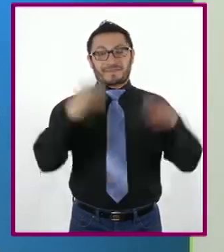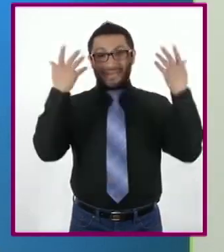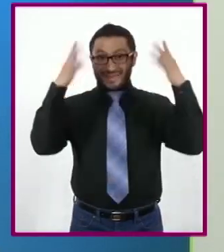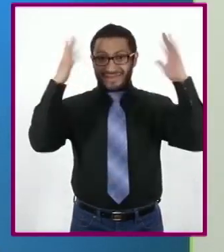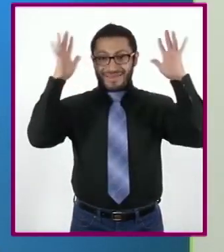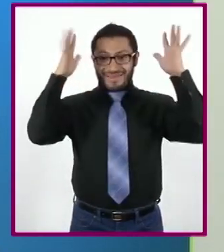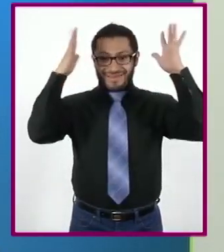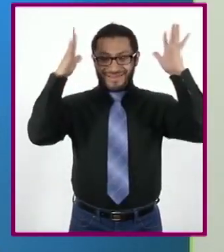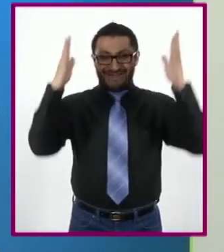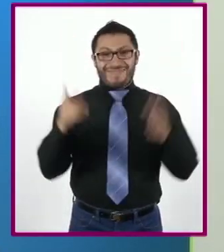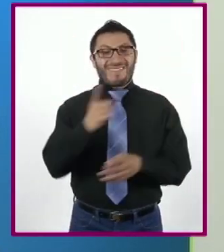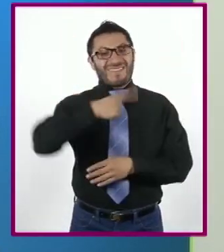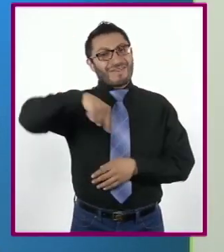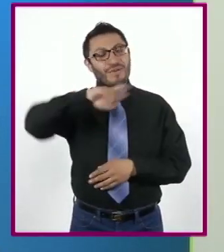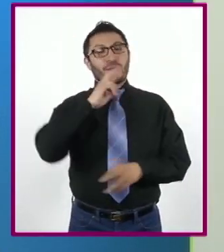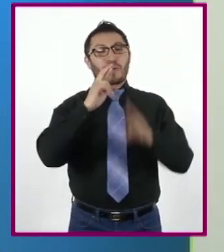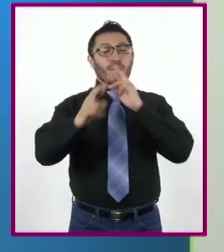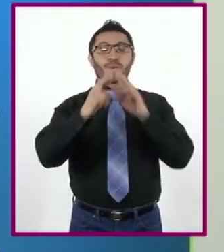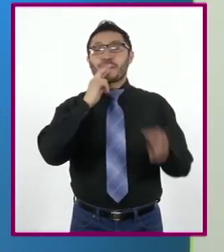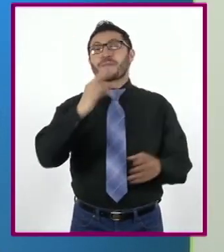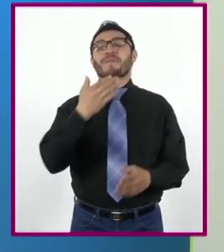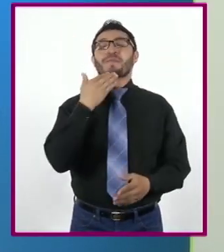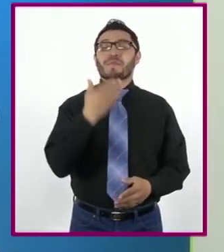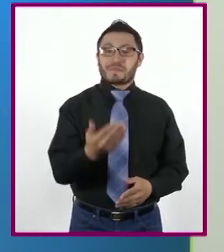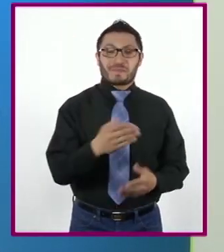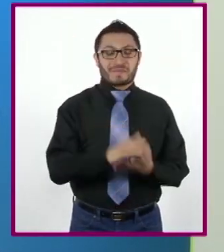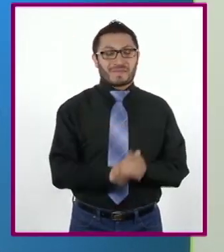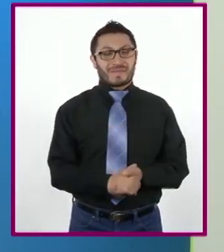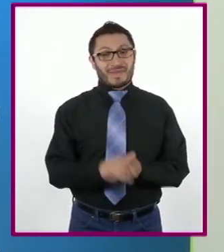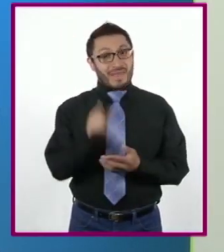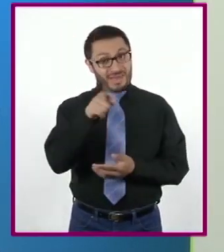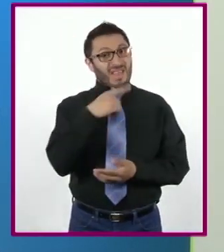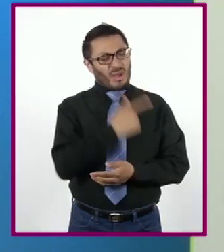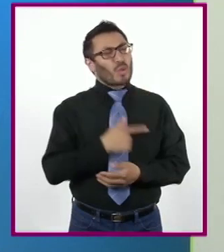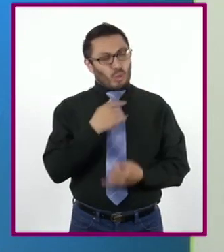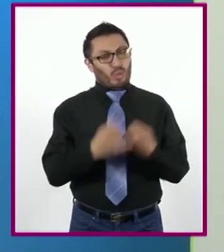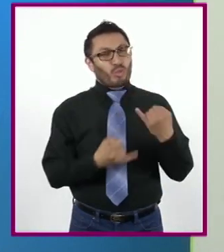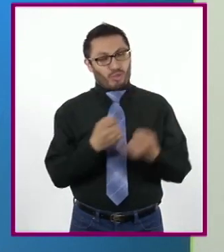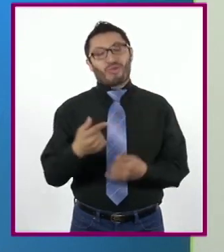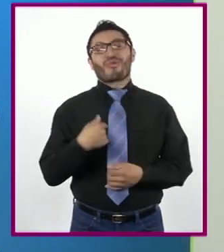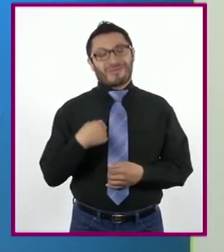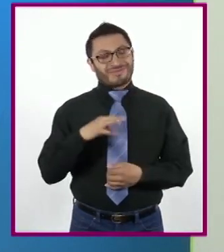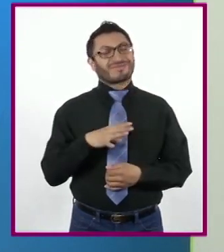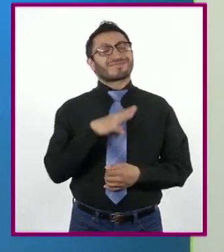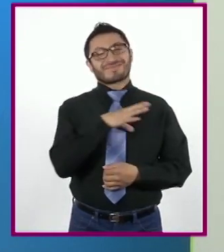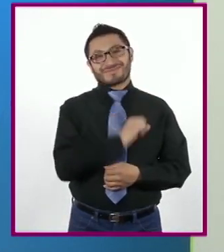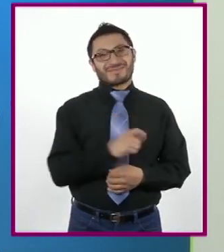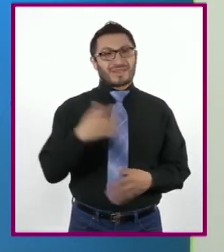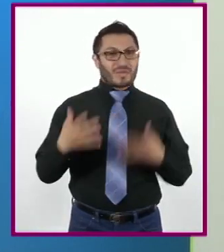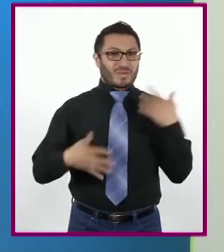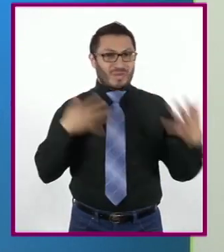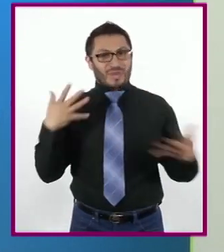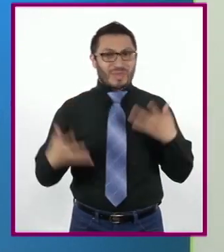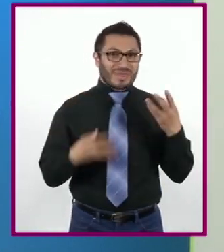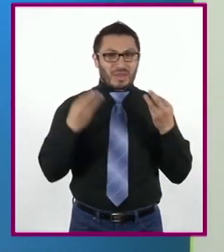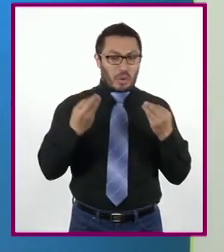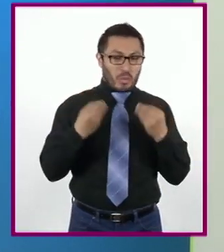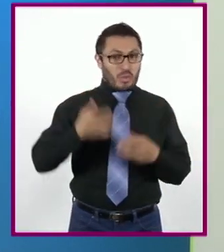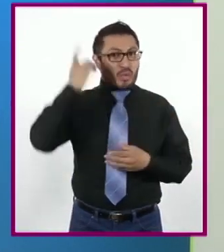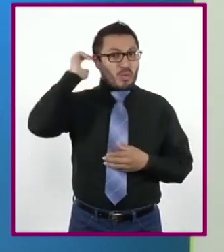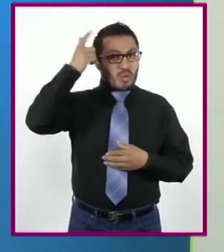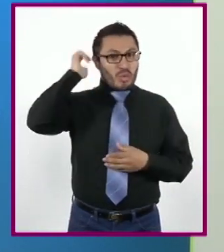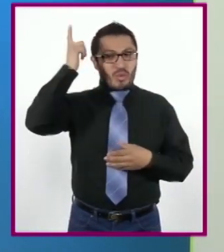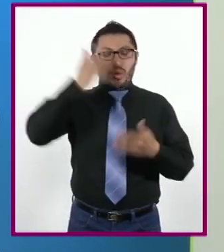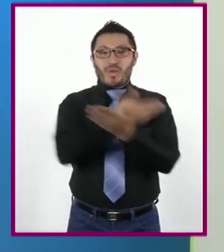¡Bravo! Logramos resolver el crucigrama. ¿Les gustó el juego? A mí sí, me divertí mucho. Espero que